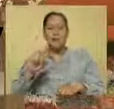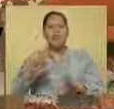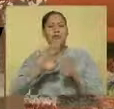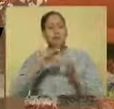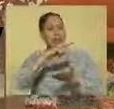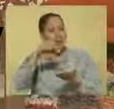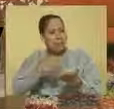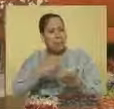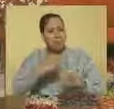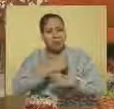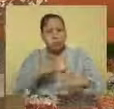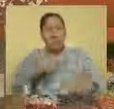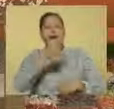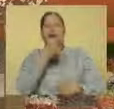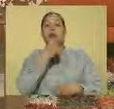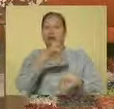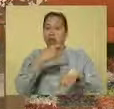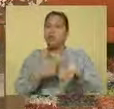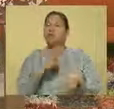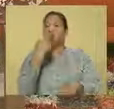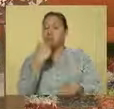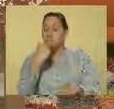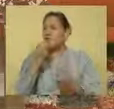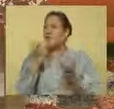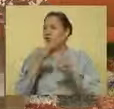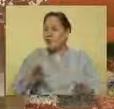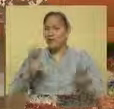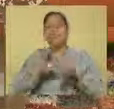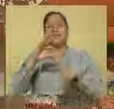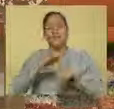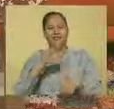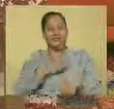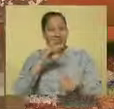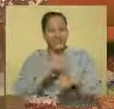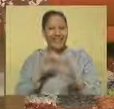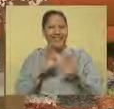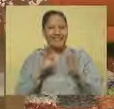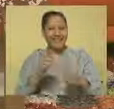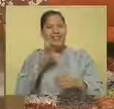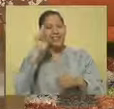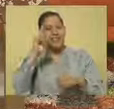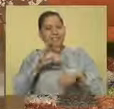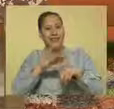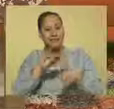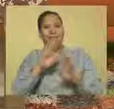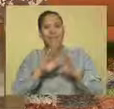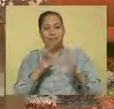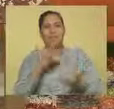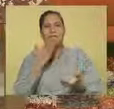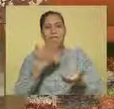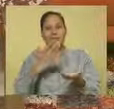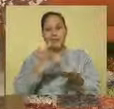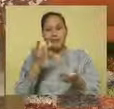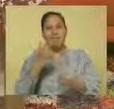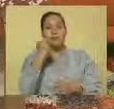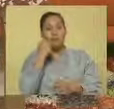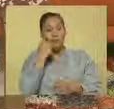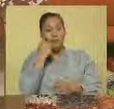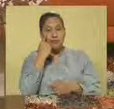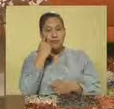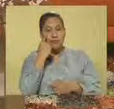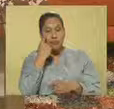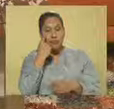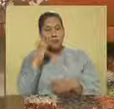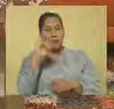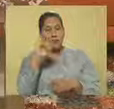la diabetes en los niños. Qué importante, doctor. Muy buenos días. ¿Qué tal? ¿Cómo están? Buenos días, mi doc. Fíjate que muy bien, gracias. Fíjate que por un